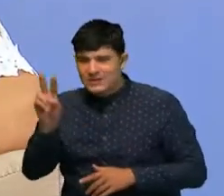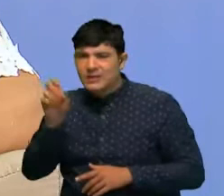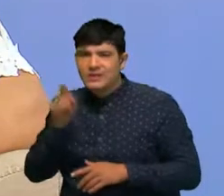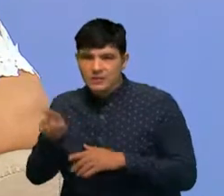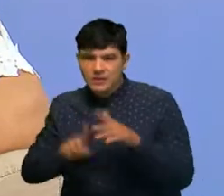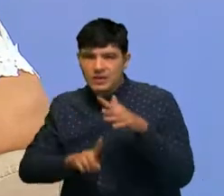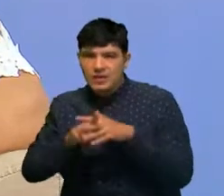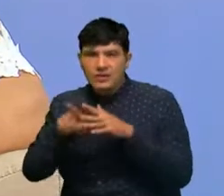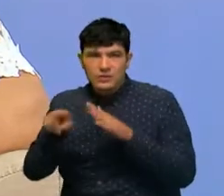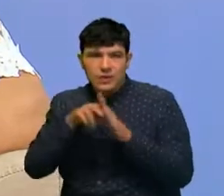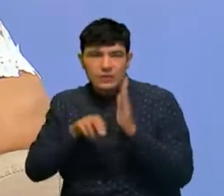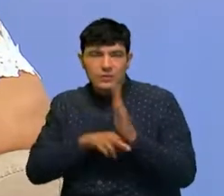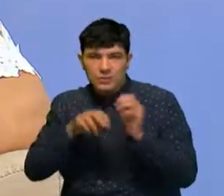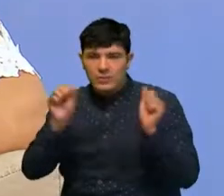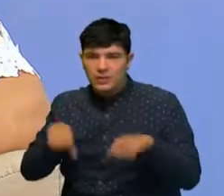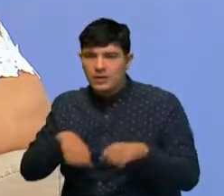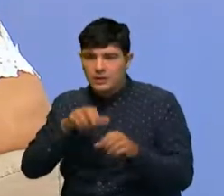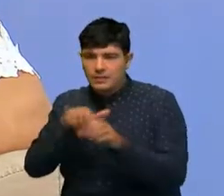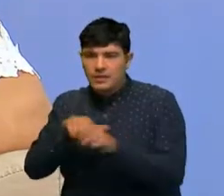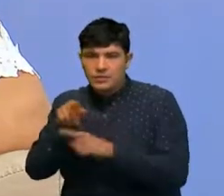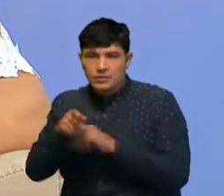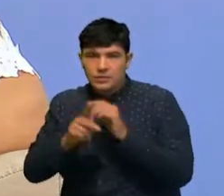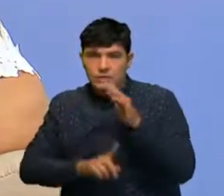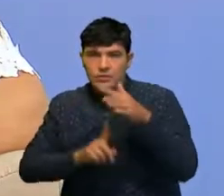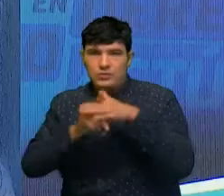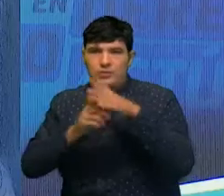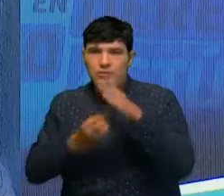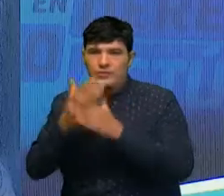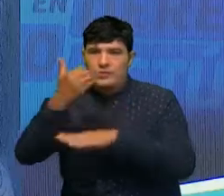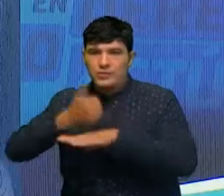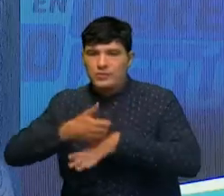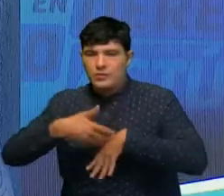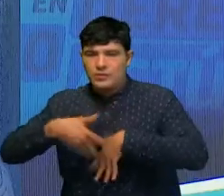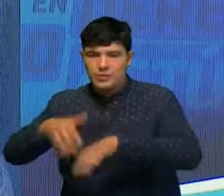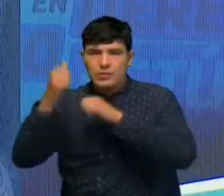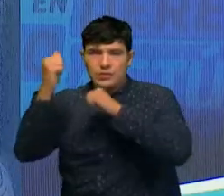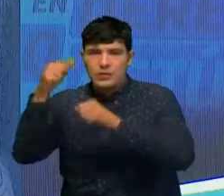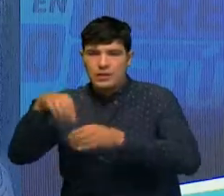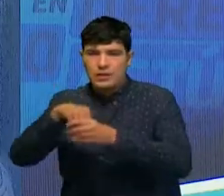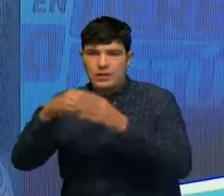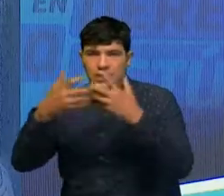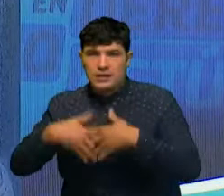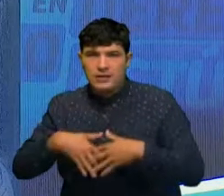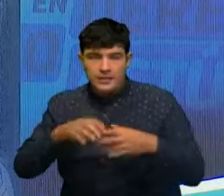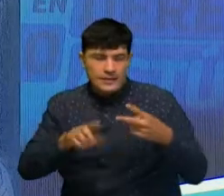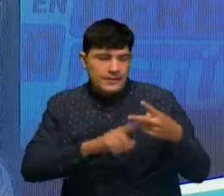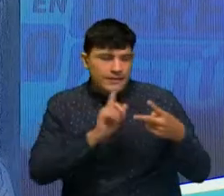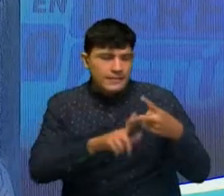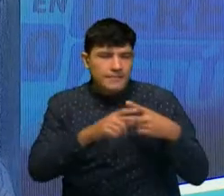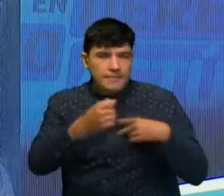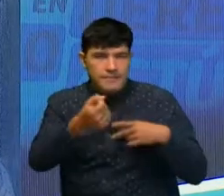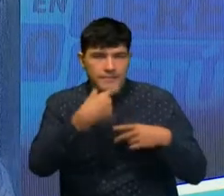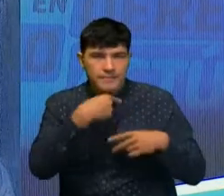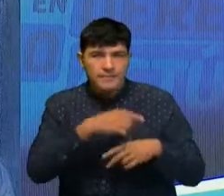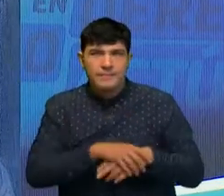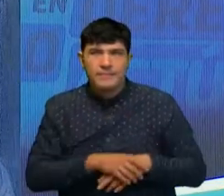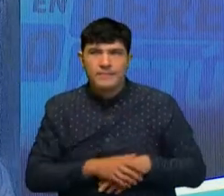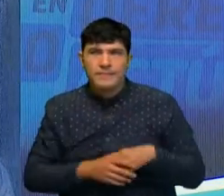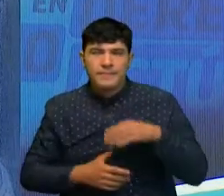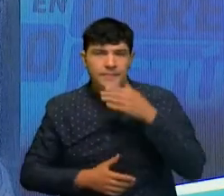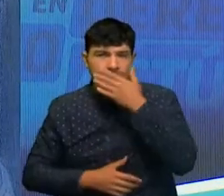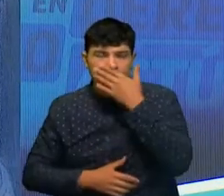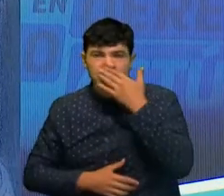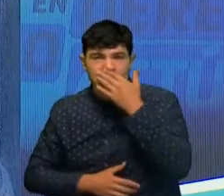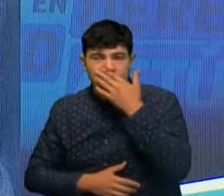de formar parte de la constitución del sindicato. Bueno, perfecto. Segunda pregunta, señor. Y vamos con la llamada.